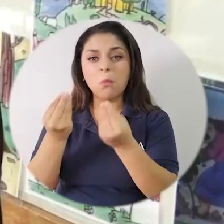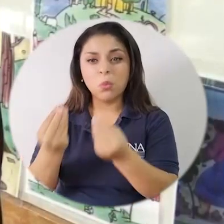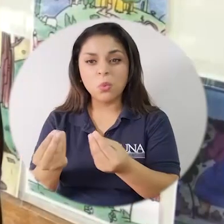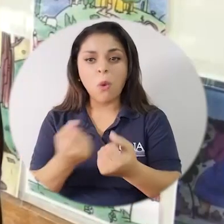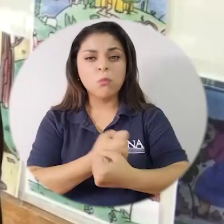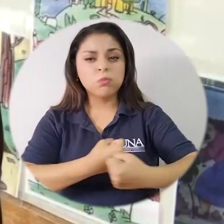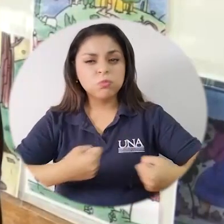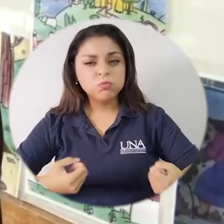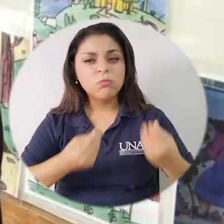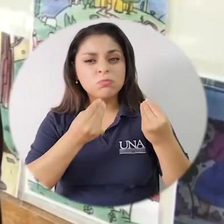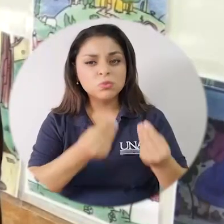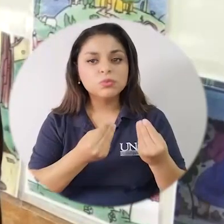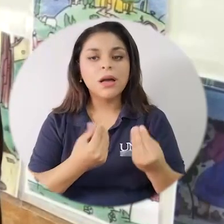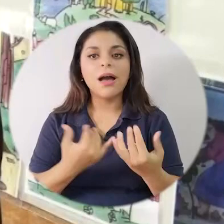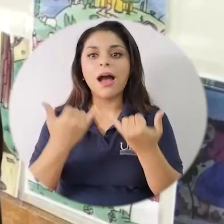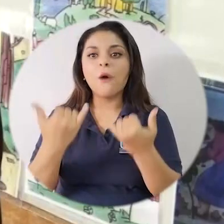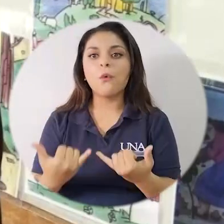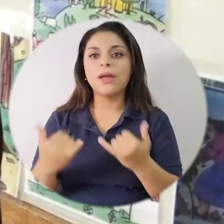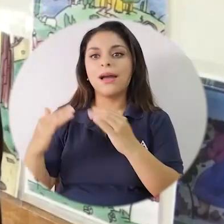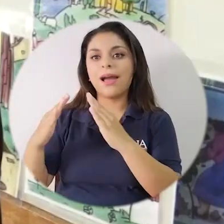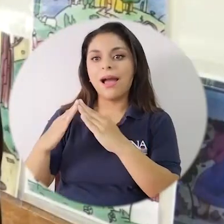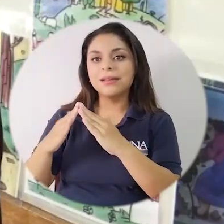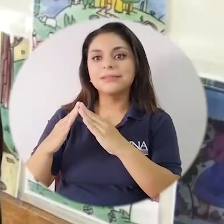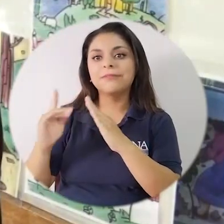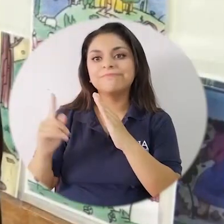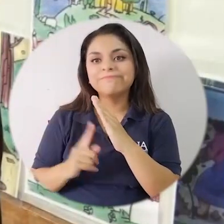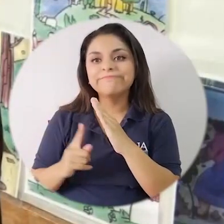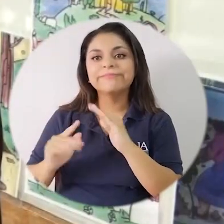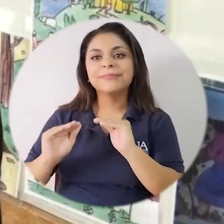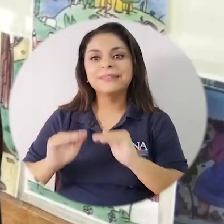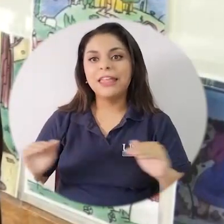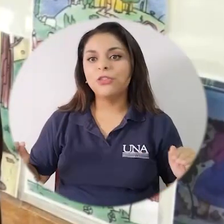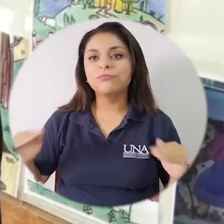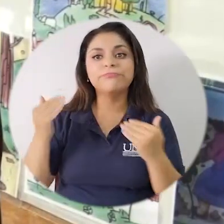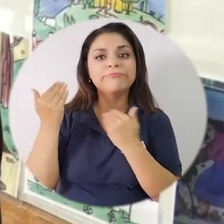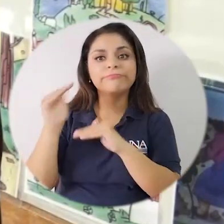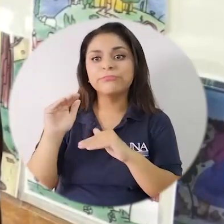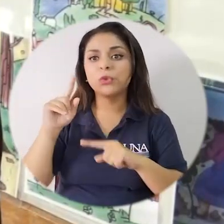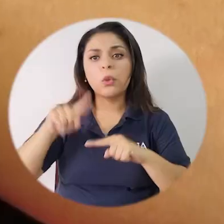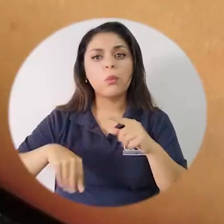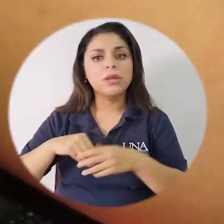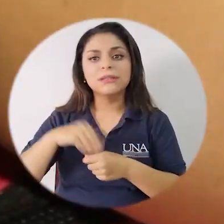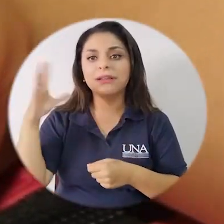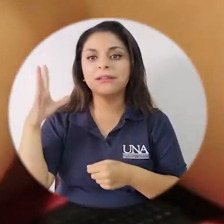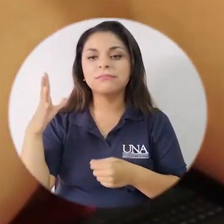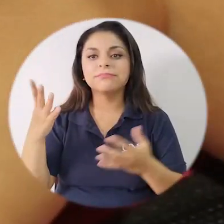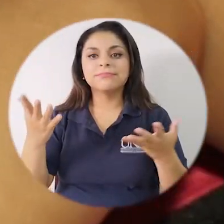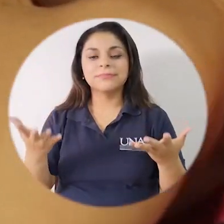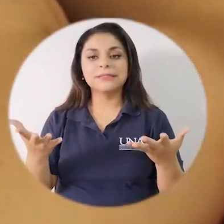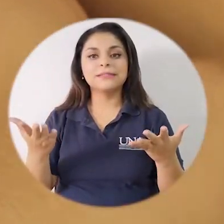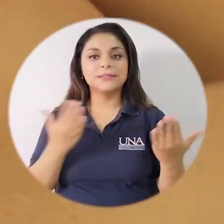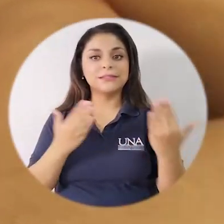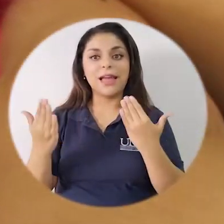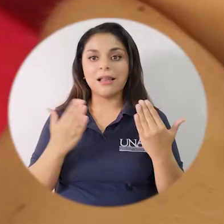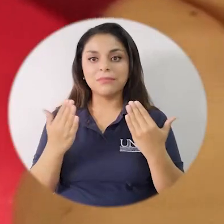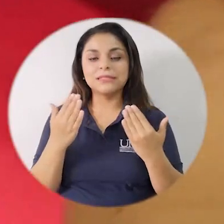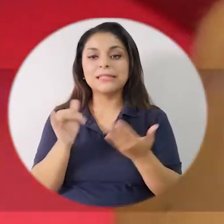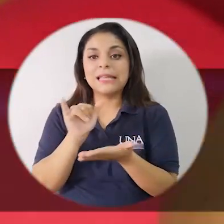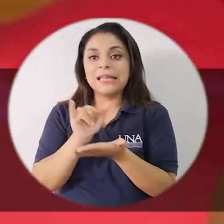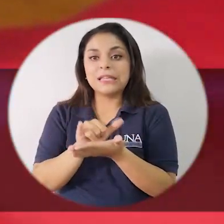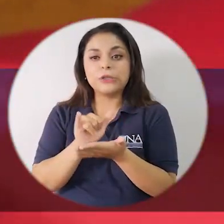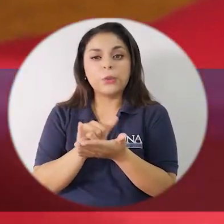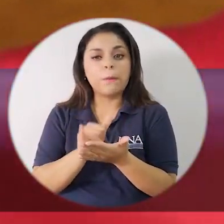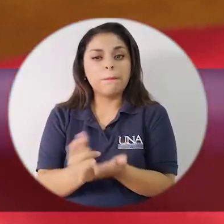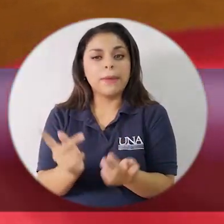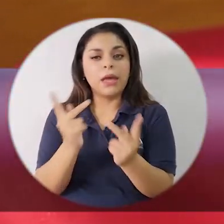obesidad, ahora los niños en casa con limitaciones, sin poder salir, pues probablemente todo esto se